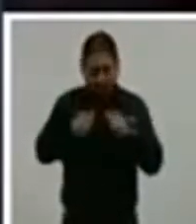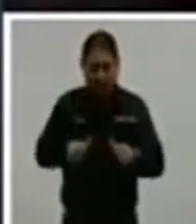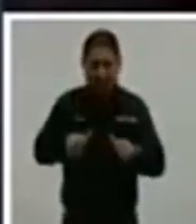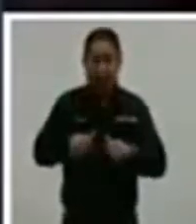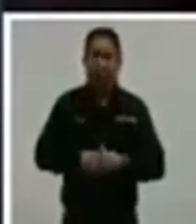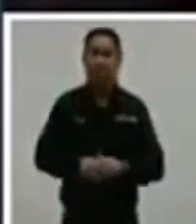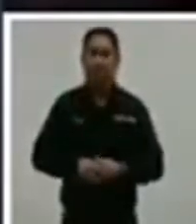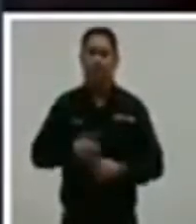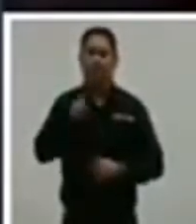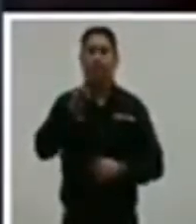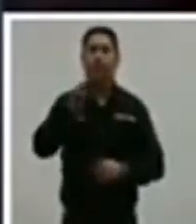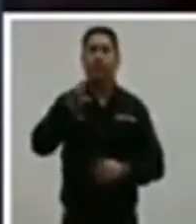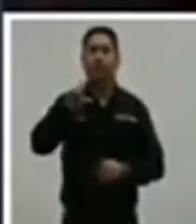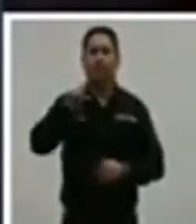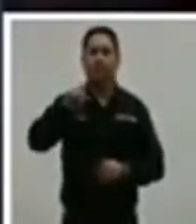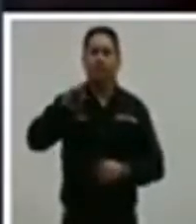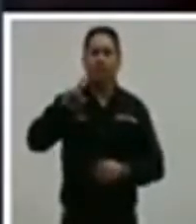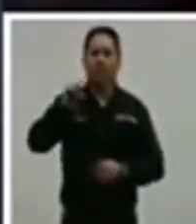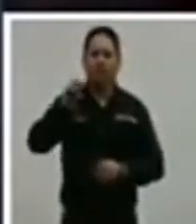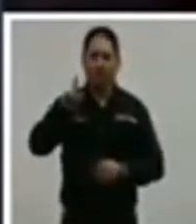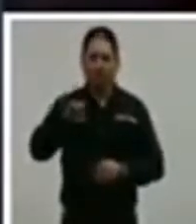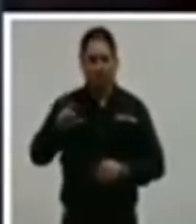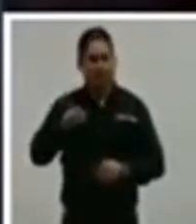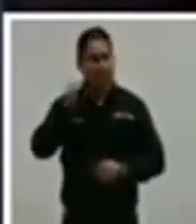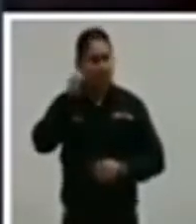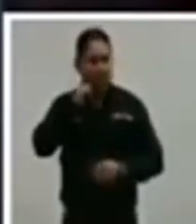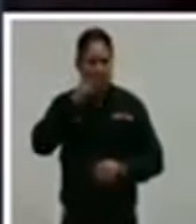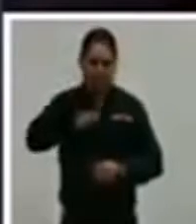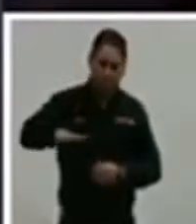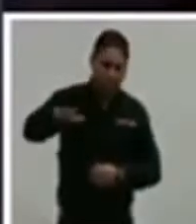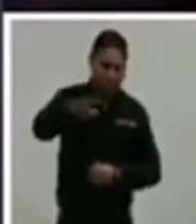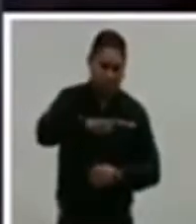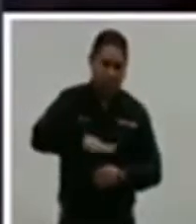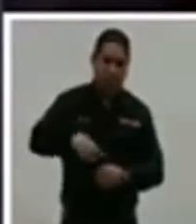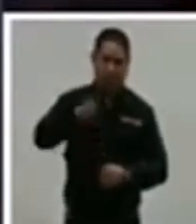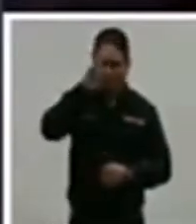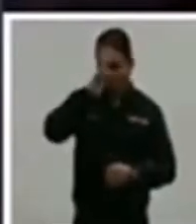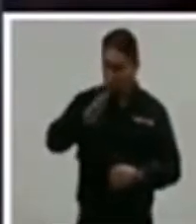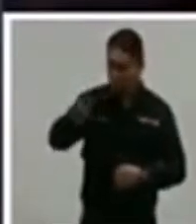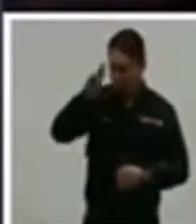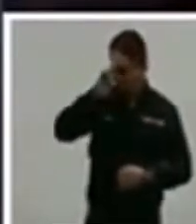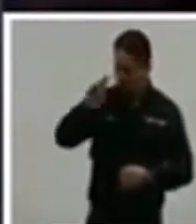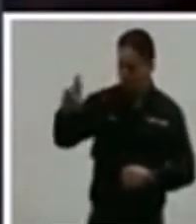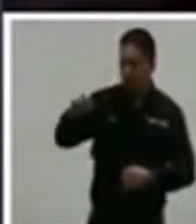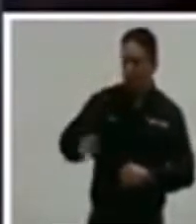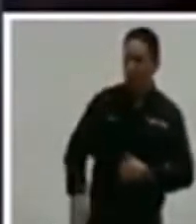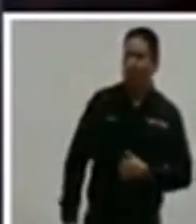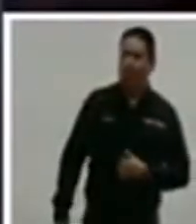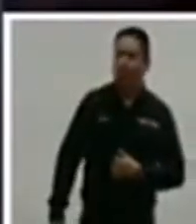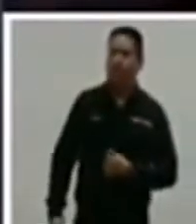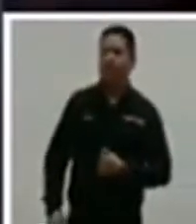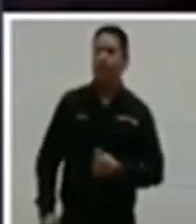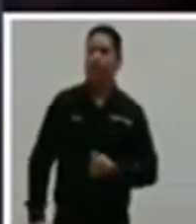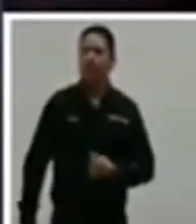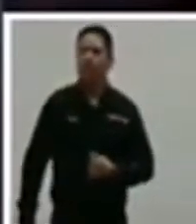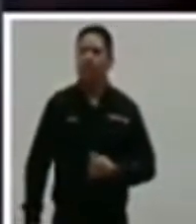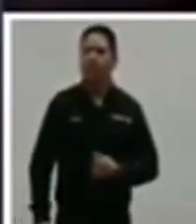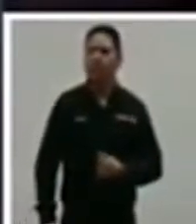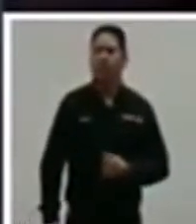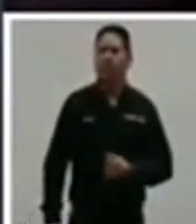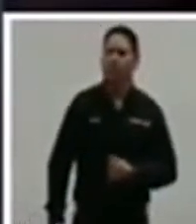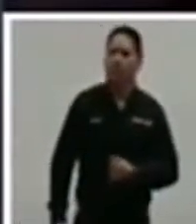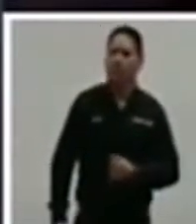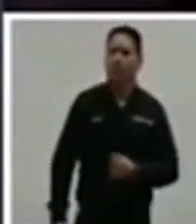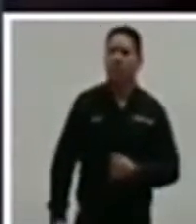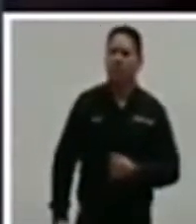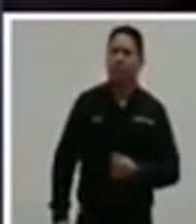la diputada Dulce Rodríguez, todas las diputadas sobre todo, y lo digo con mucho respeto, o sea, no es de mérito del trabajo, que son diputadas